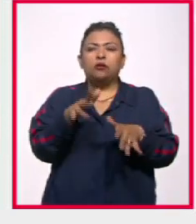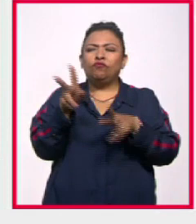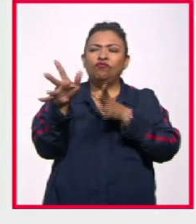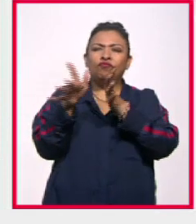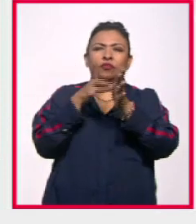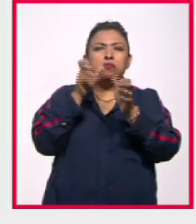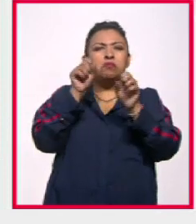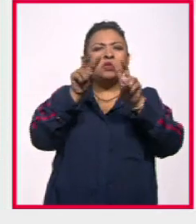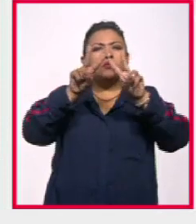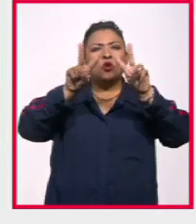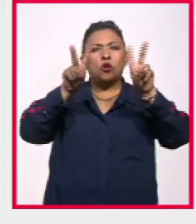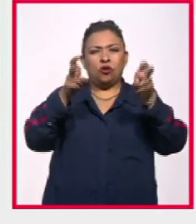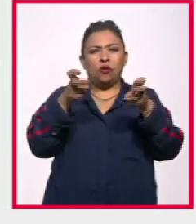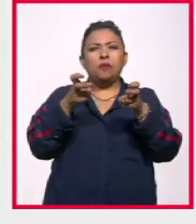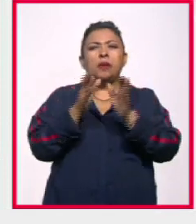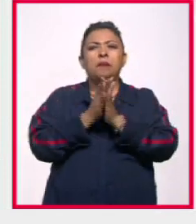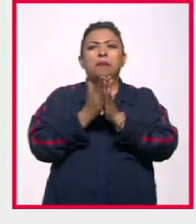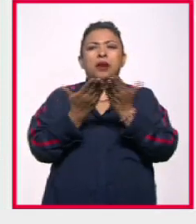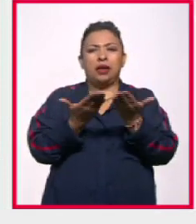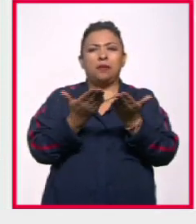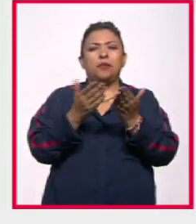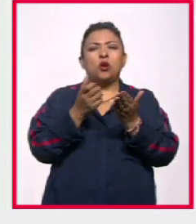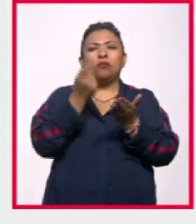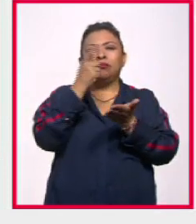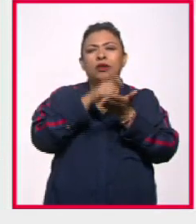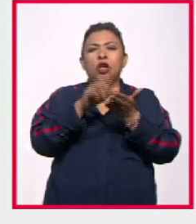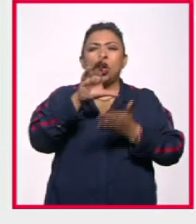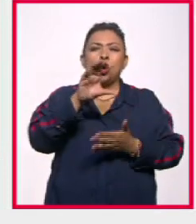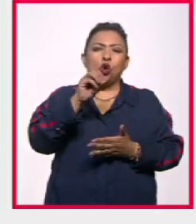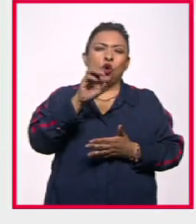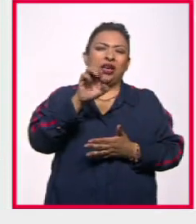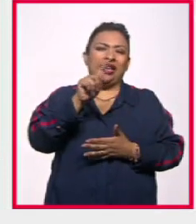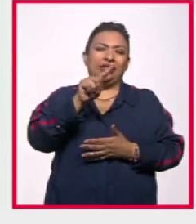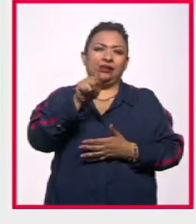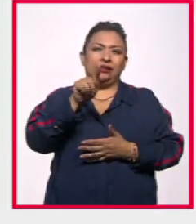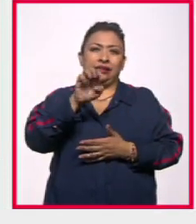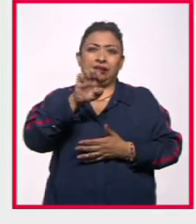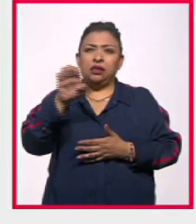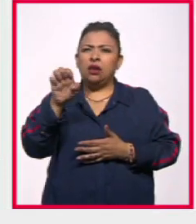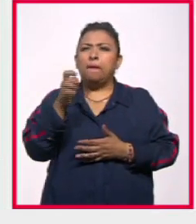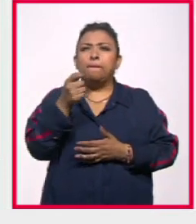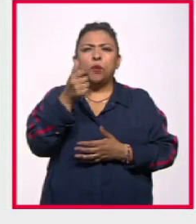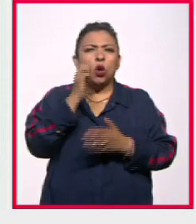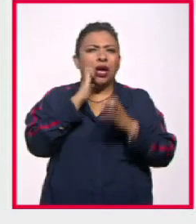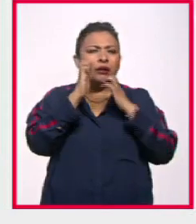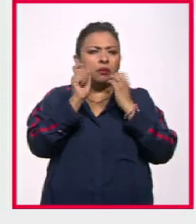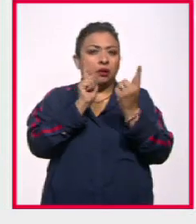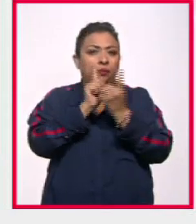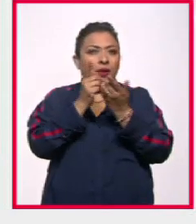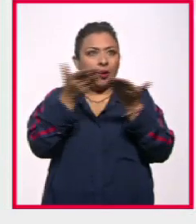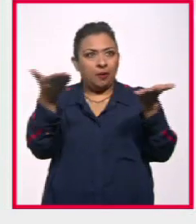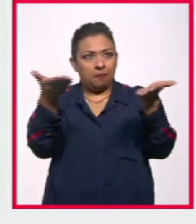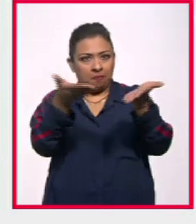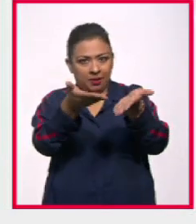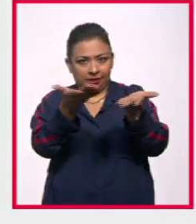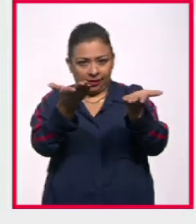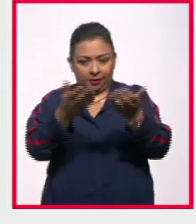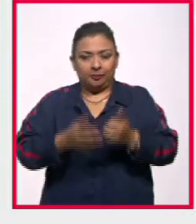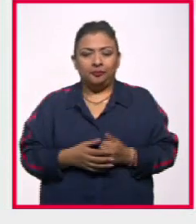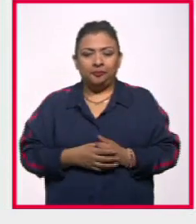del premio Nobel Coetzee, ¿no? Y nosotros tuvimos la oportunidad de platicar con él, dio muy poquitas entrevistas y ahora les presento lo que nos